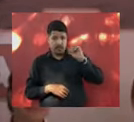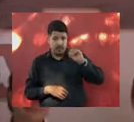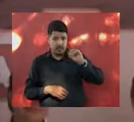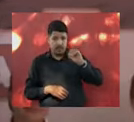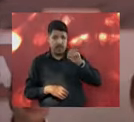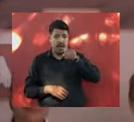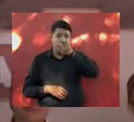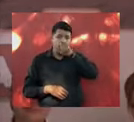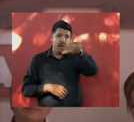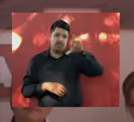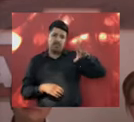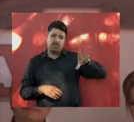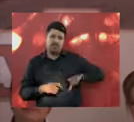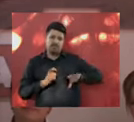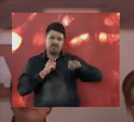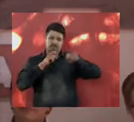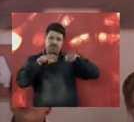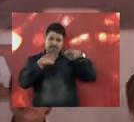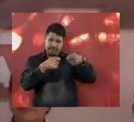gobernadora de Jalisco.